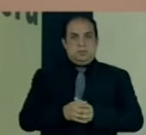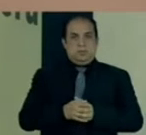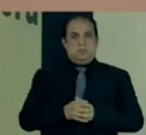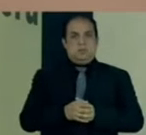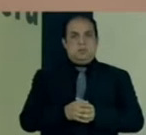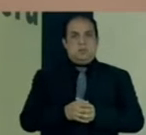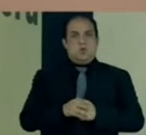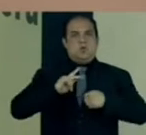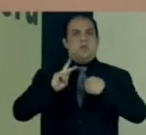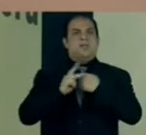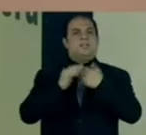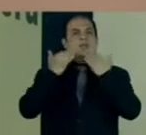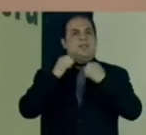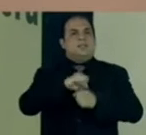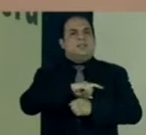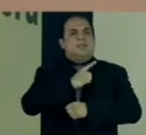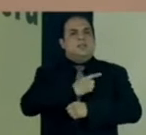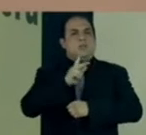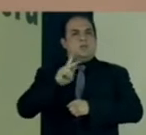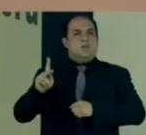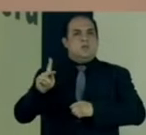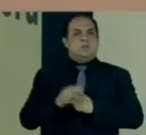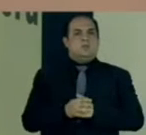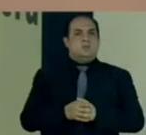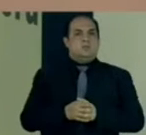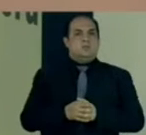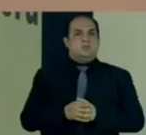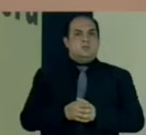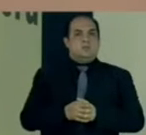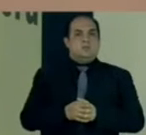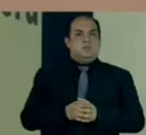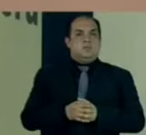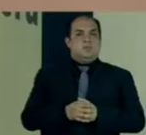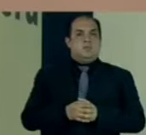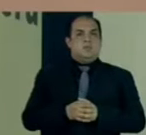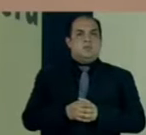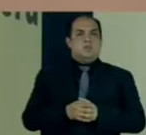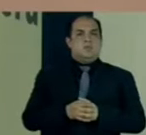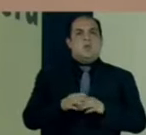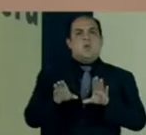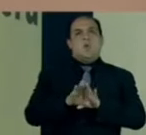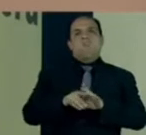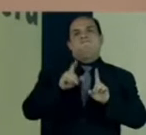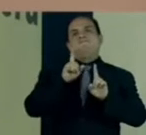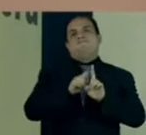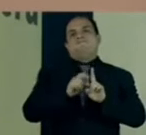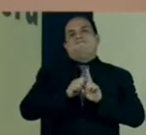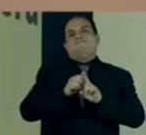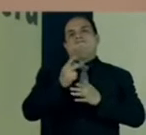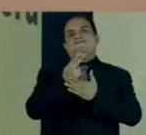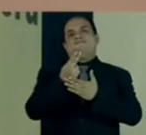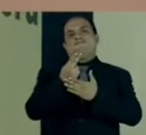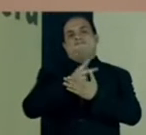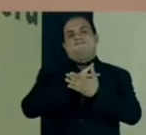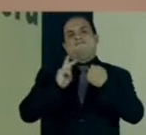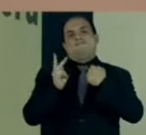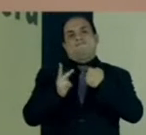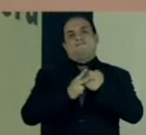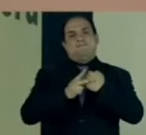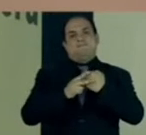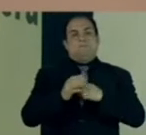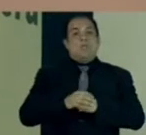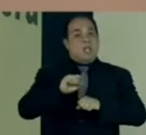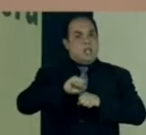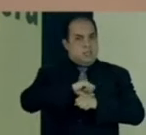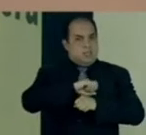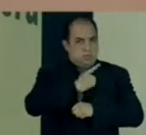un país sin salud pública es un engendro, es una caricatura de país. Y la salud